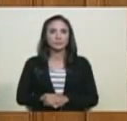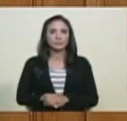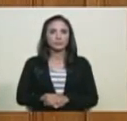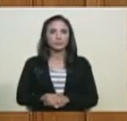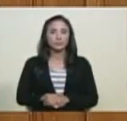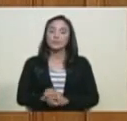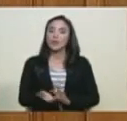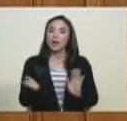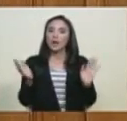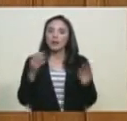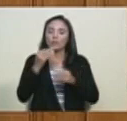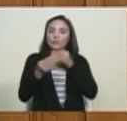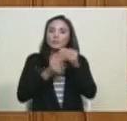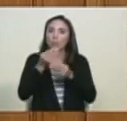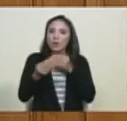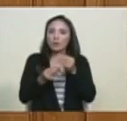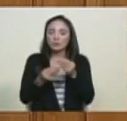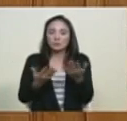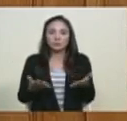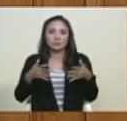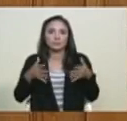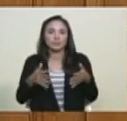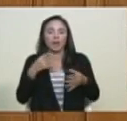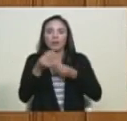¿Y qué hubiera pasado